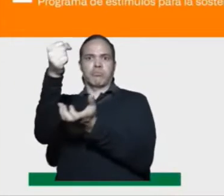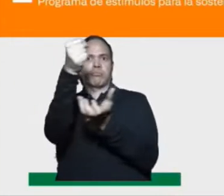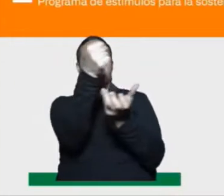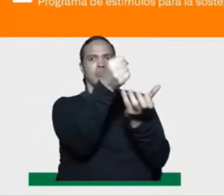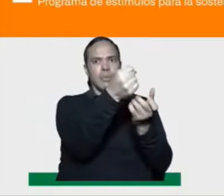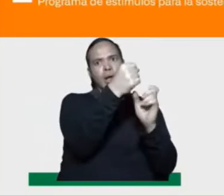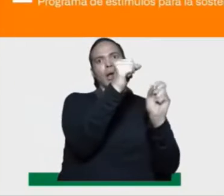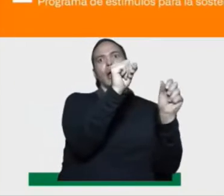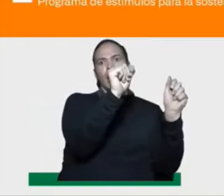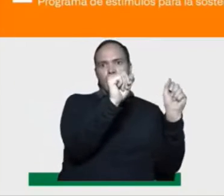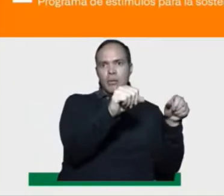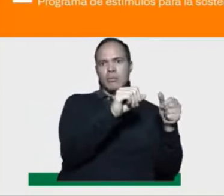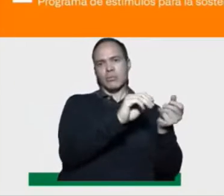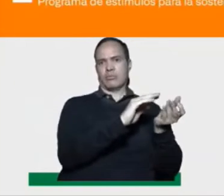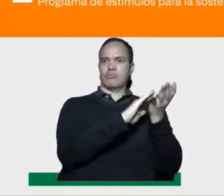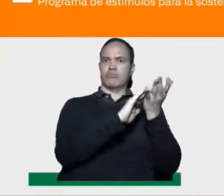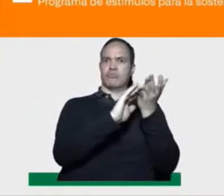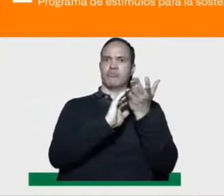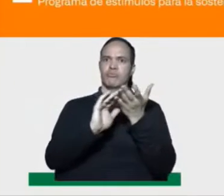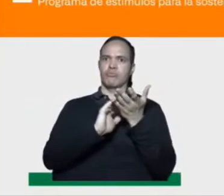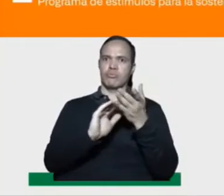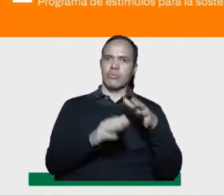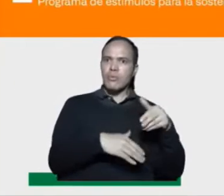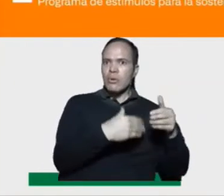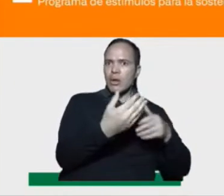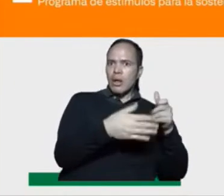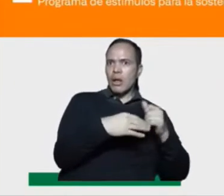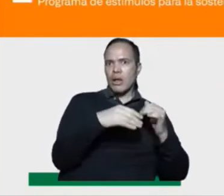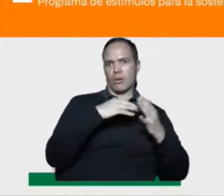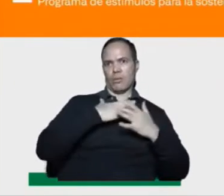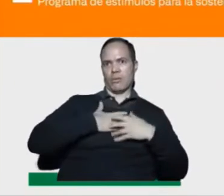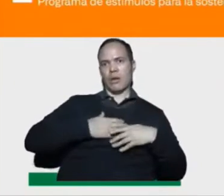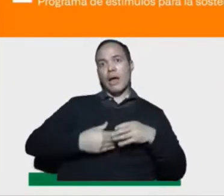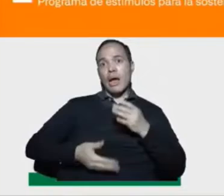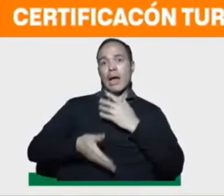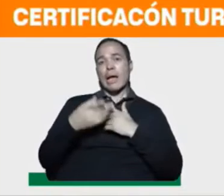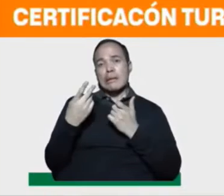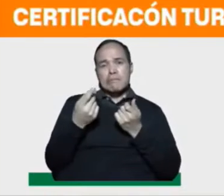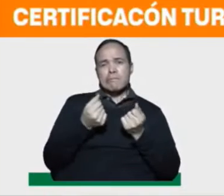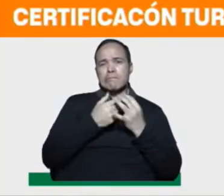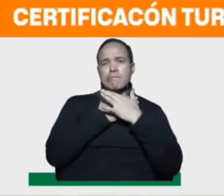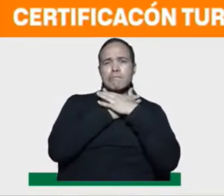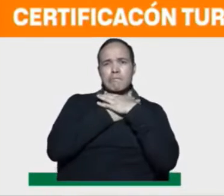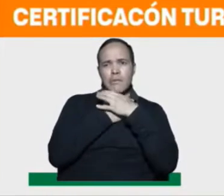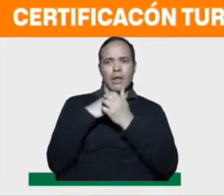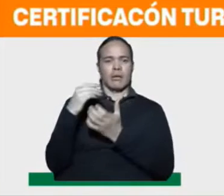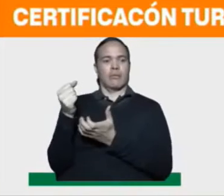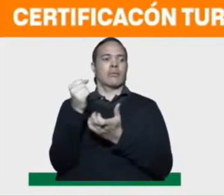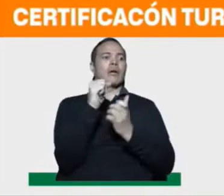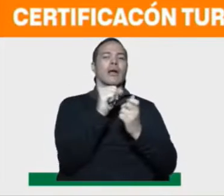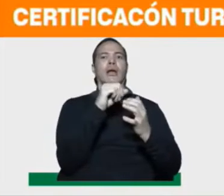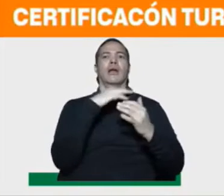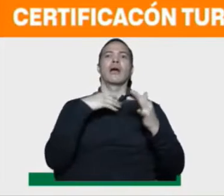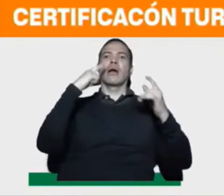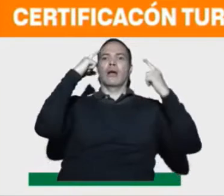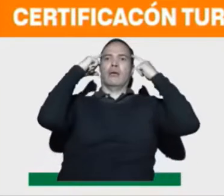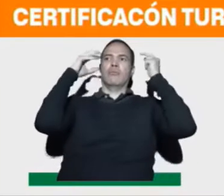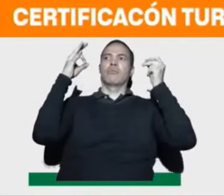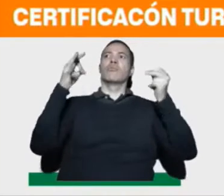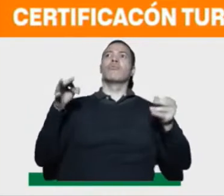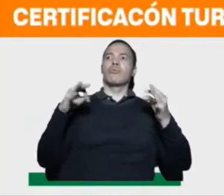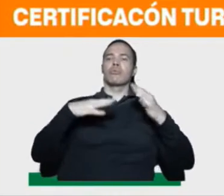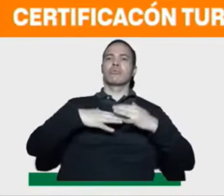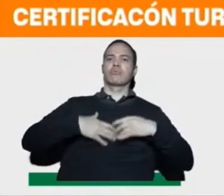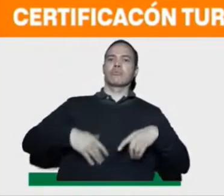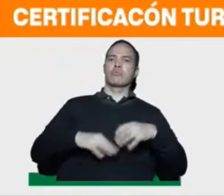de las dificultades económicas y financieras que tenían en este proceso de pospandemia. ¿Para luego qué? Llegar